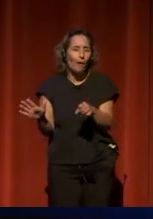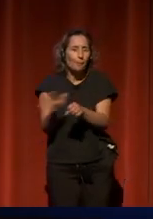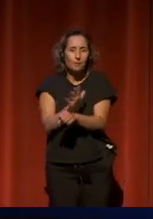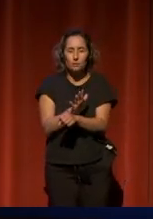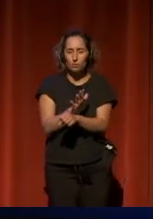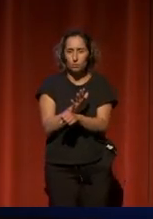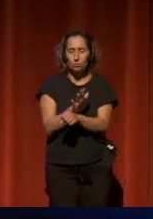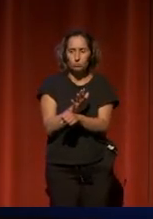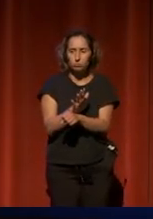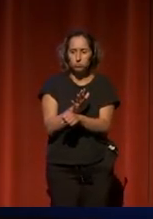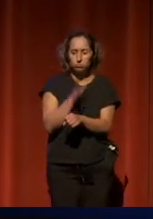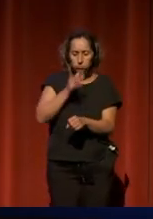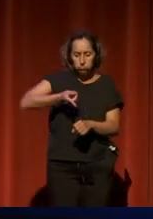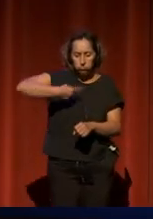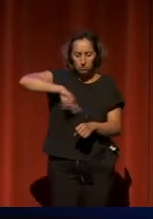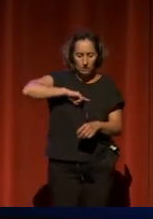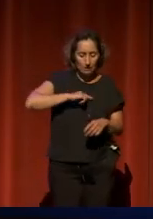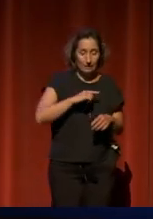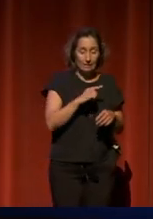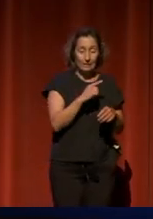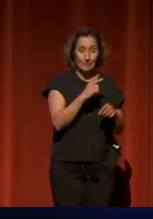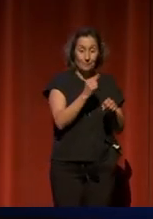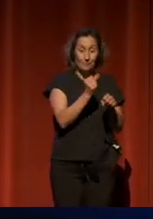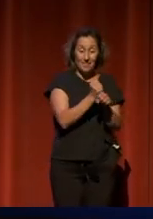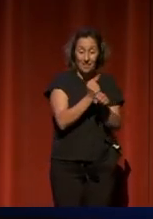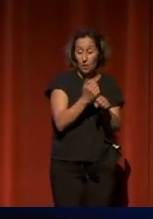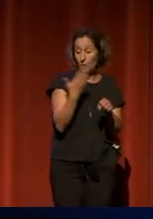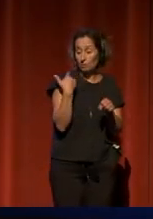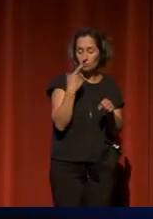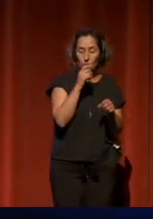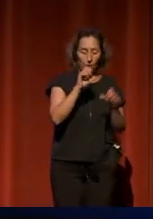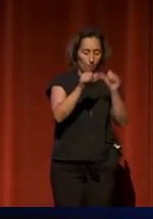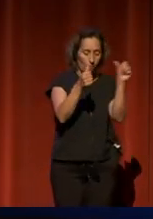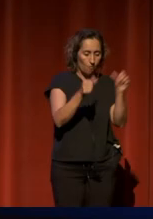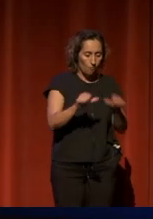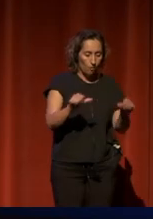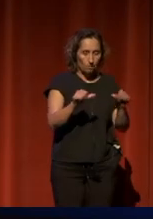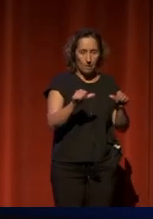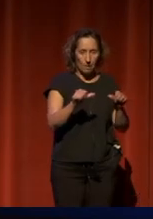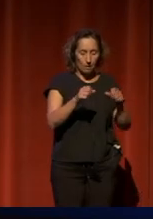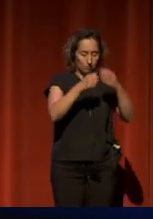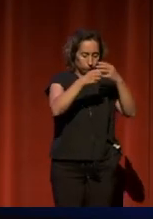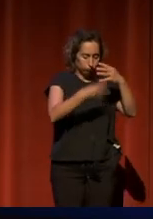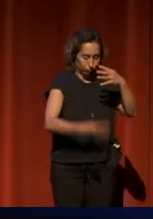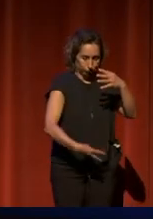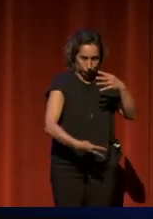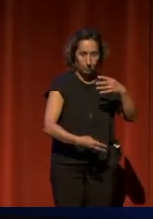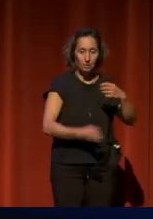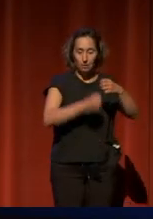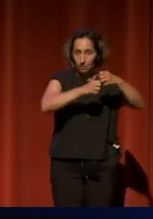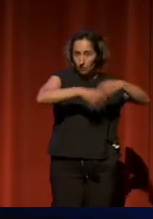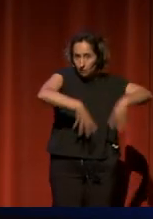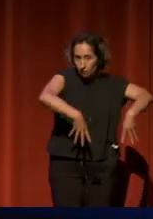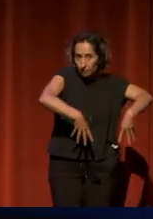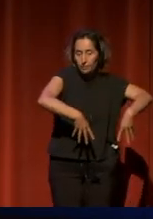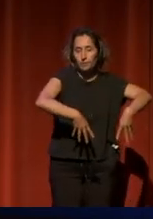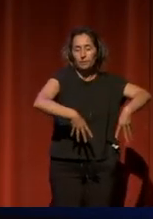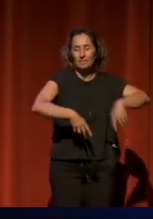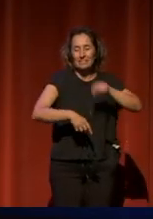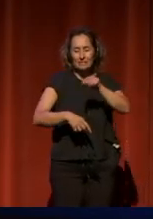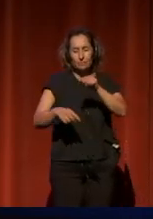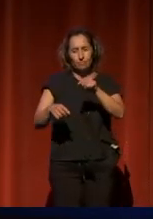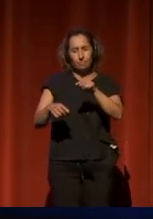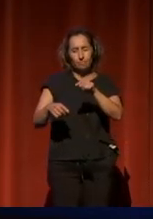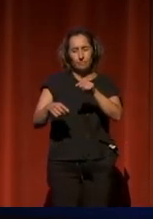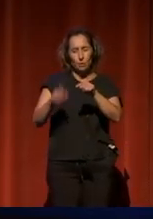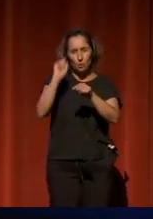esa porque estamos trabajando o hemos trabajado de manera muy vertical no O habitualmente y esto plantea Pues eso otra otra forma